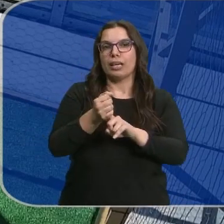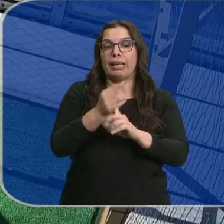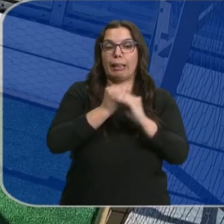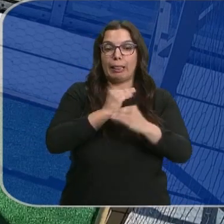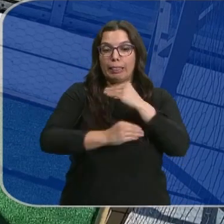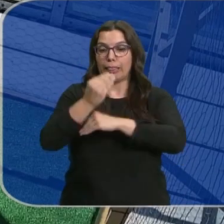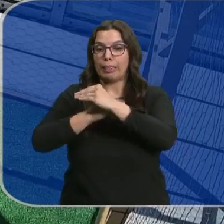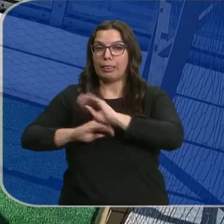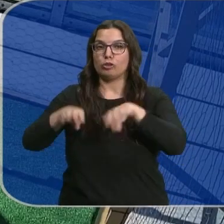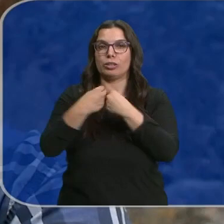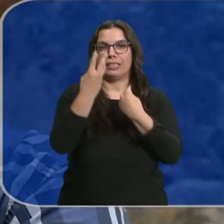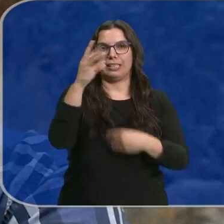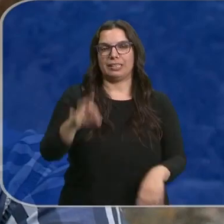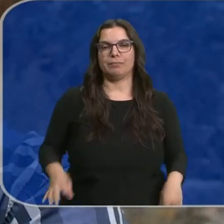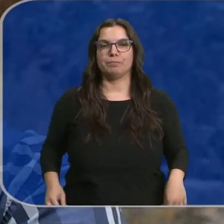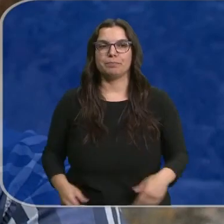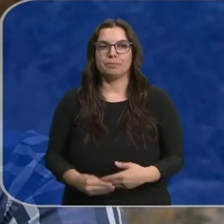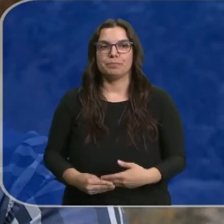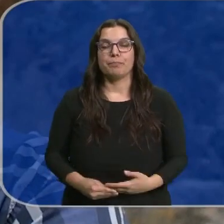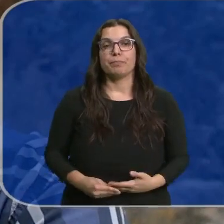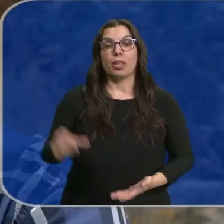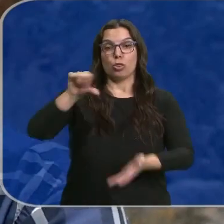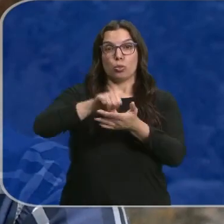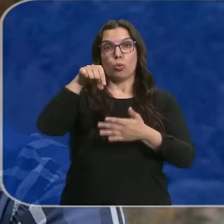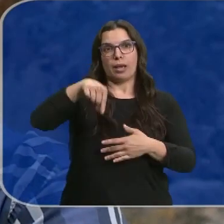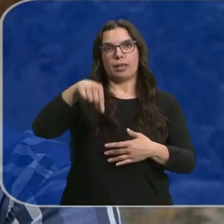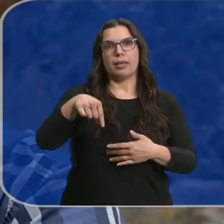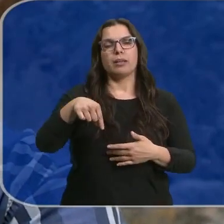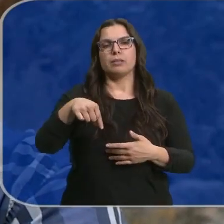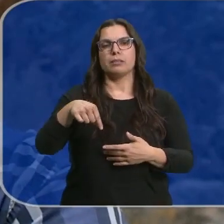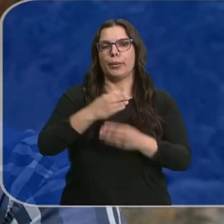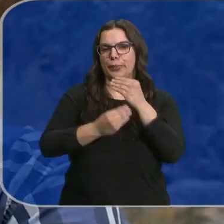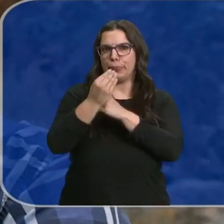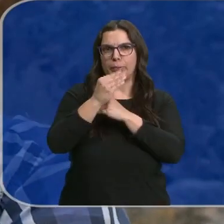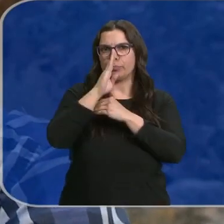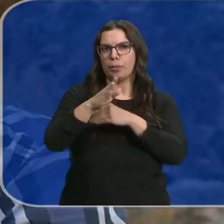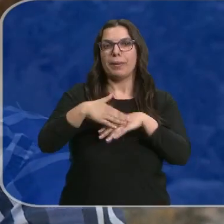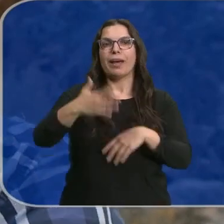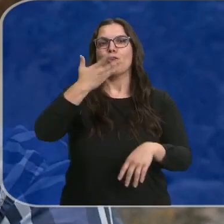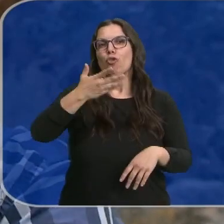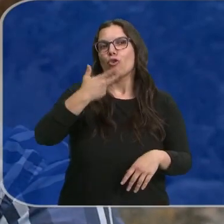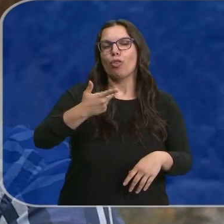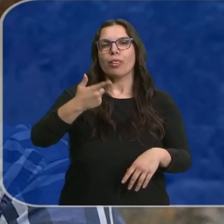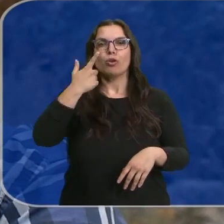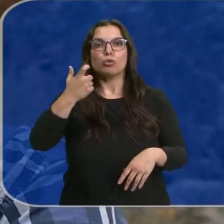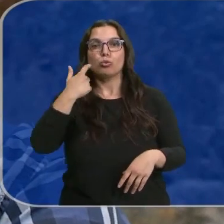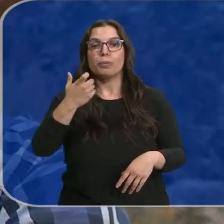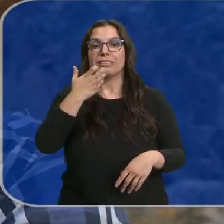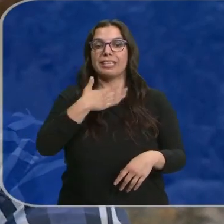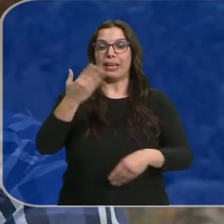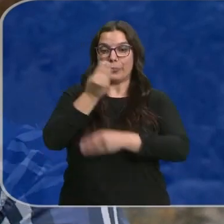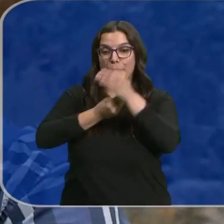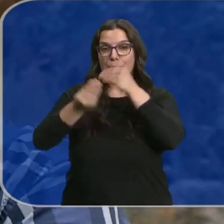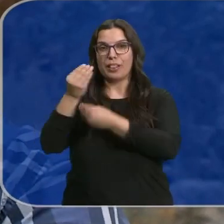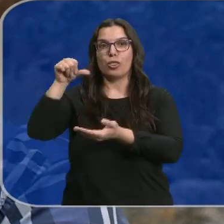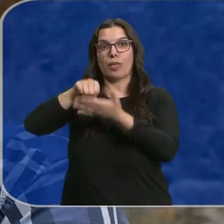de crías. Dentro de la ciudad para que se acostumbren, para que conozcan la ciudad y cuando busquen un lugar para reproducirse, la